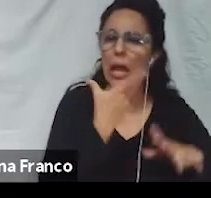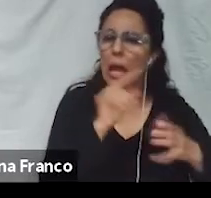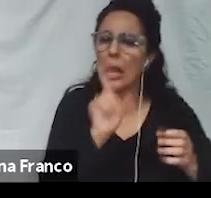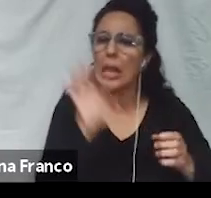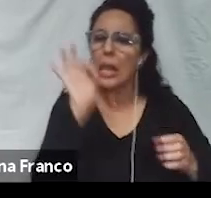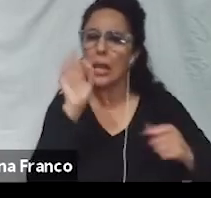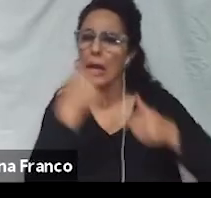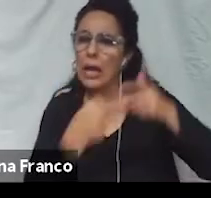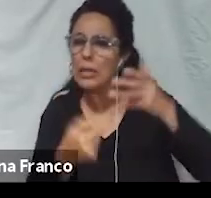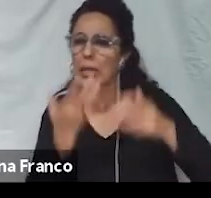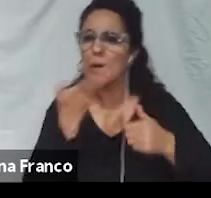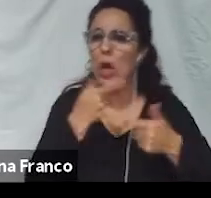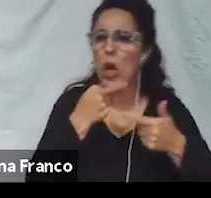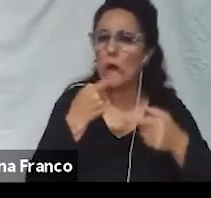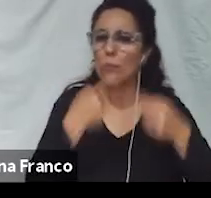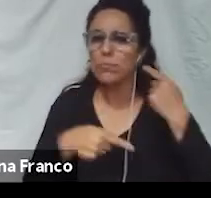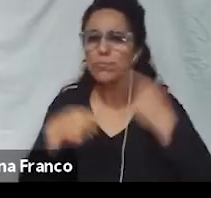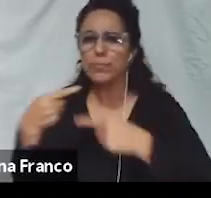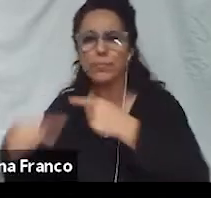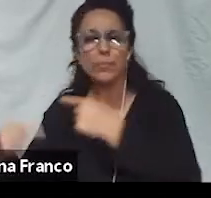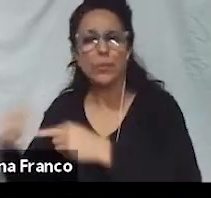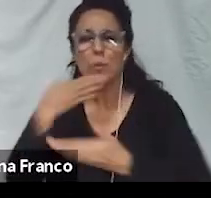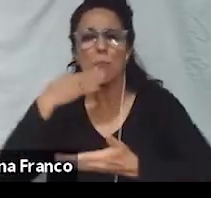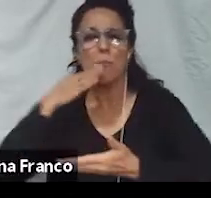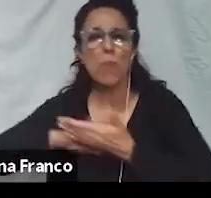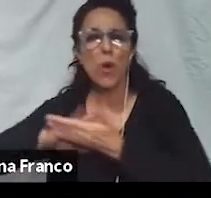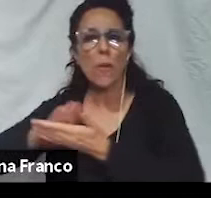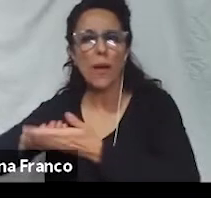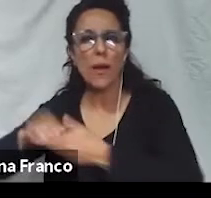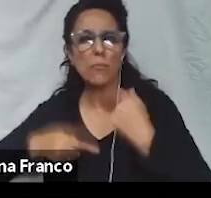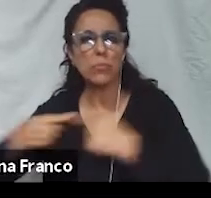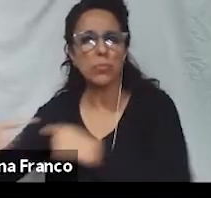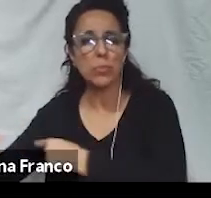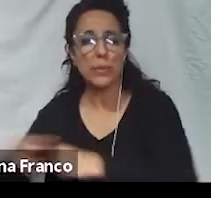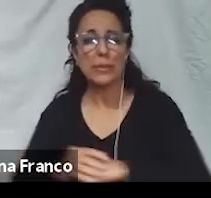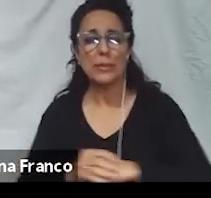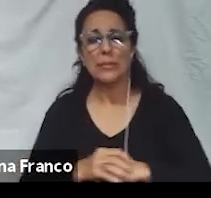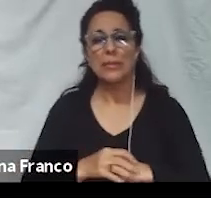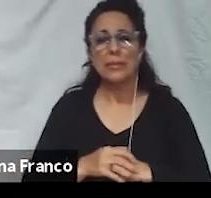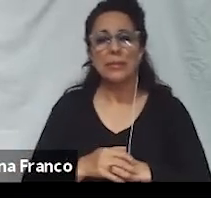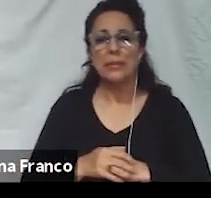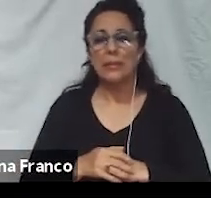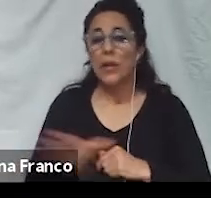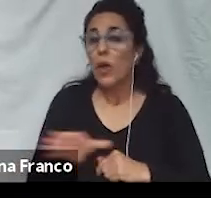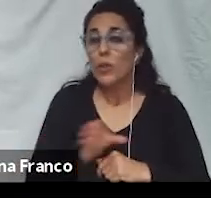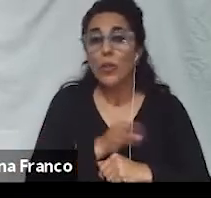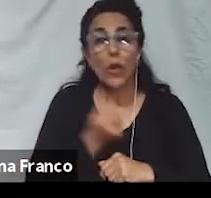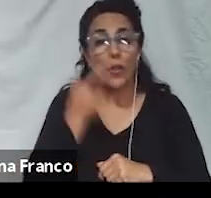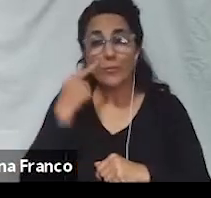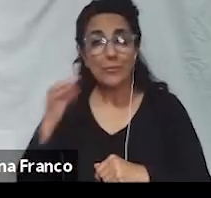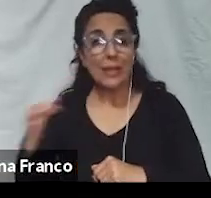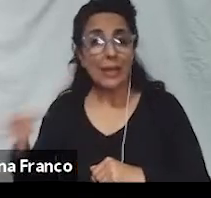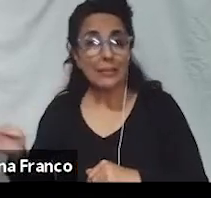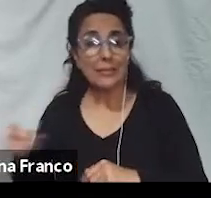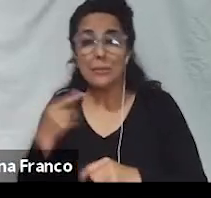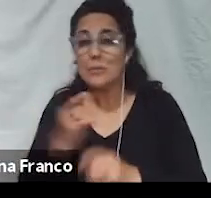si elijo esta cantidad, si elijo este color, hacer diferentes pruebas. Por eso yo siempre digo que todos somos un